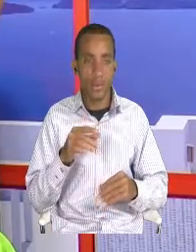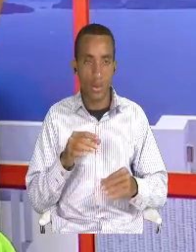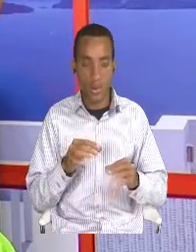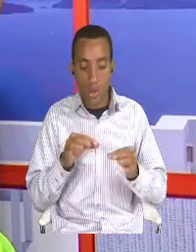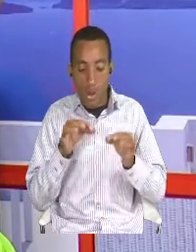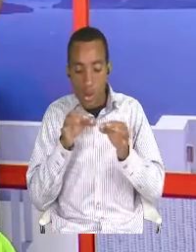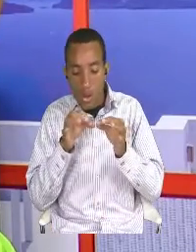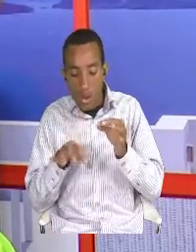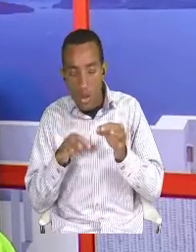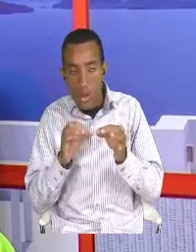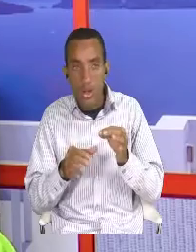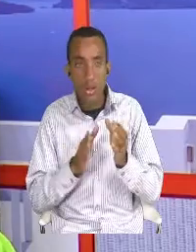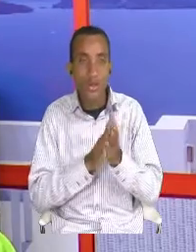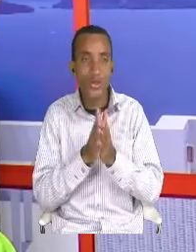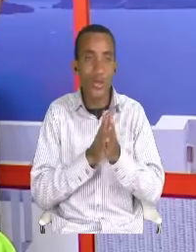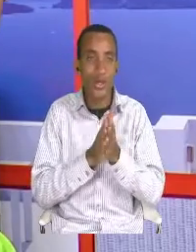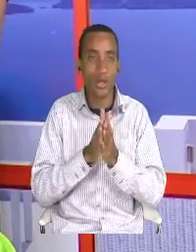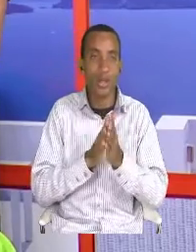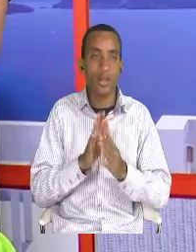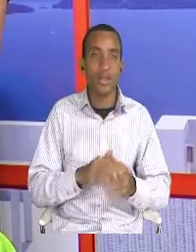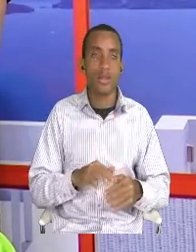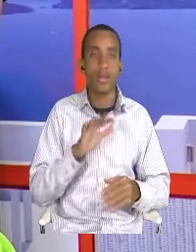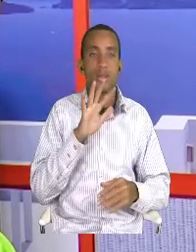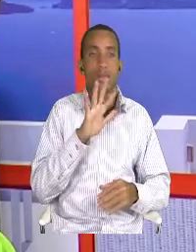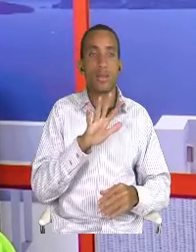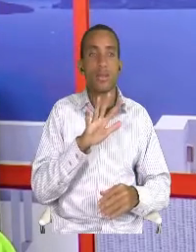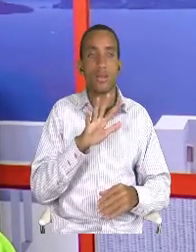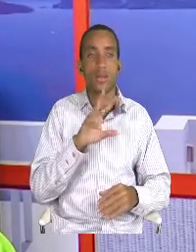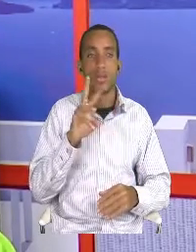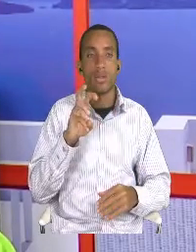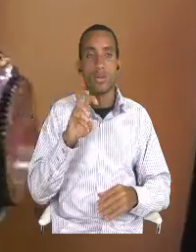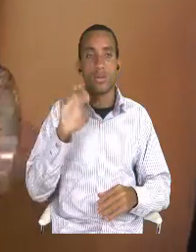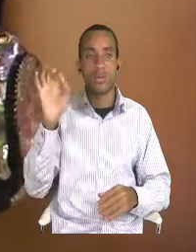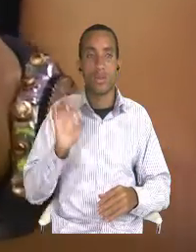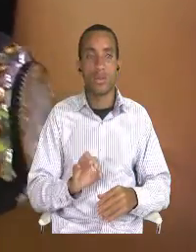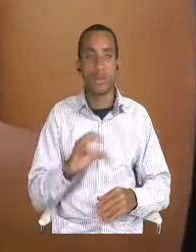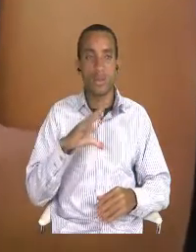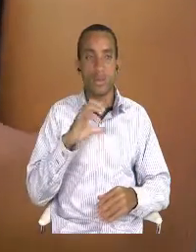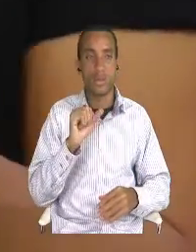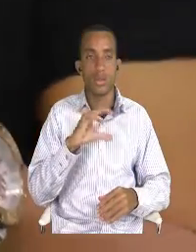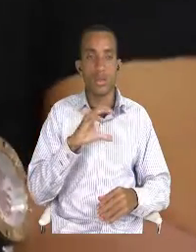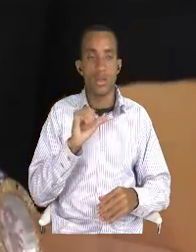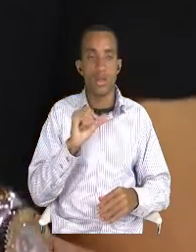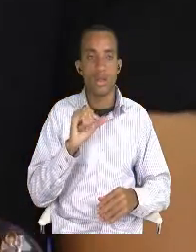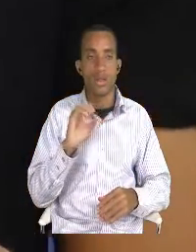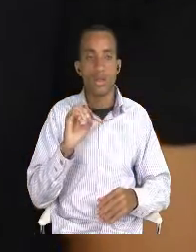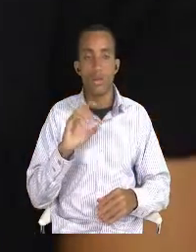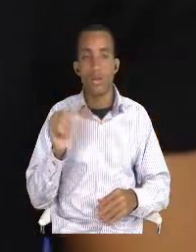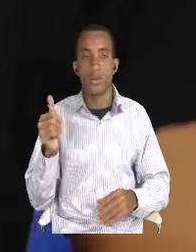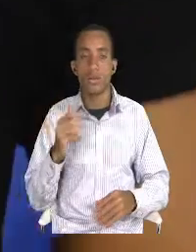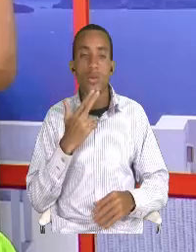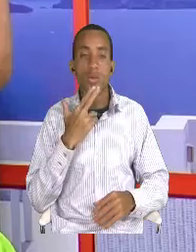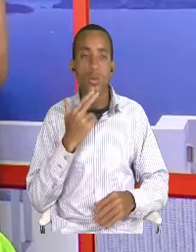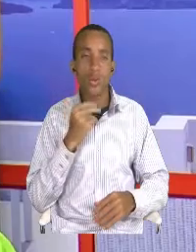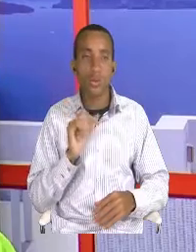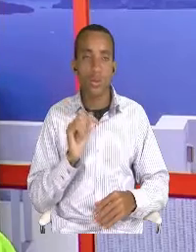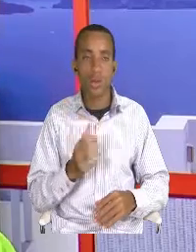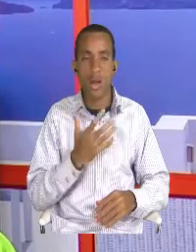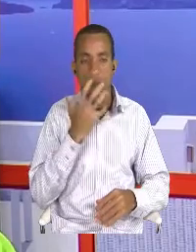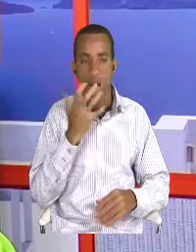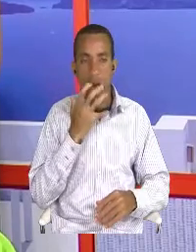chocolate me fascinan. Solamente tienen 58% de cacao. Son libres de azúcar. aguantan el calor, los podemos utilizar como